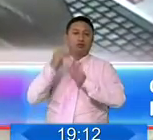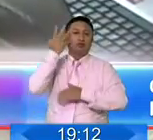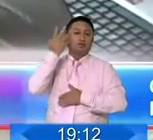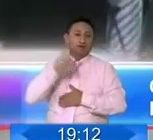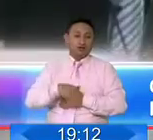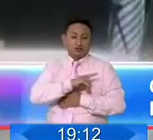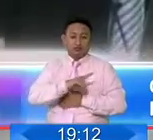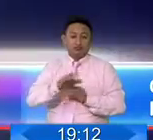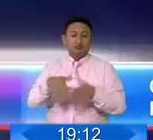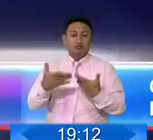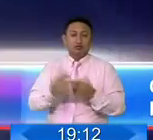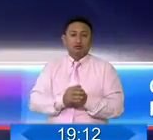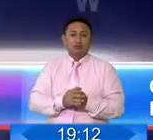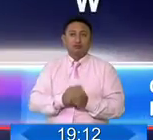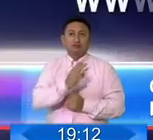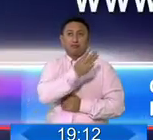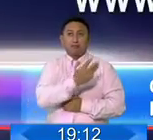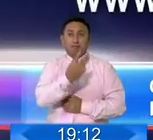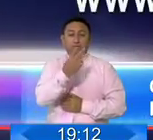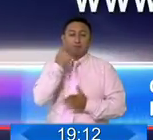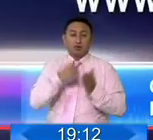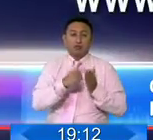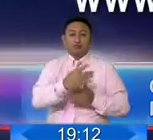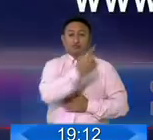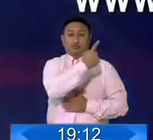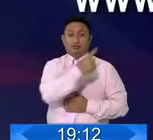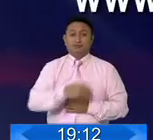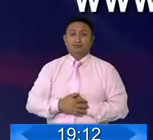estarán disponibles en la web